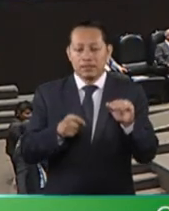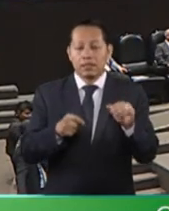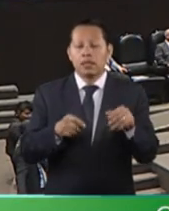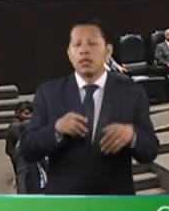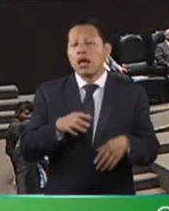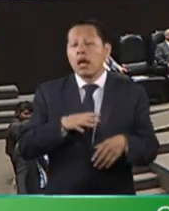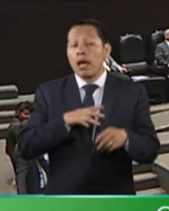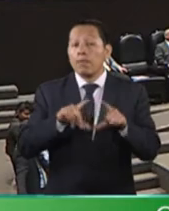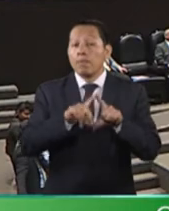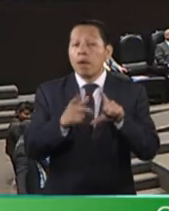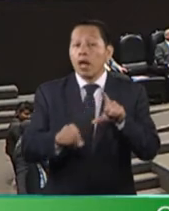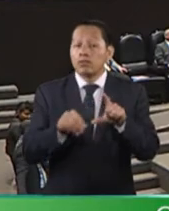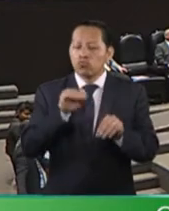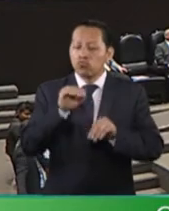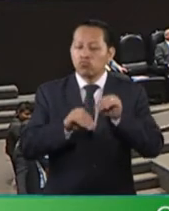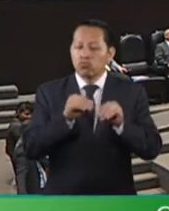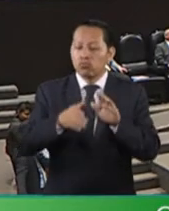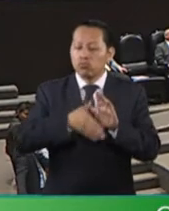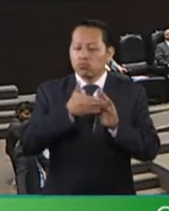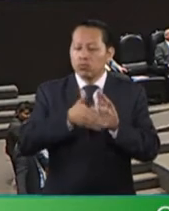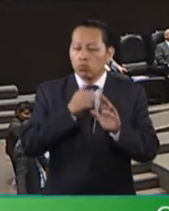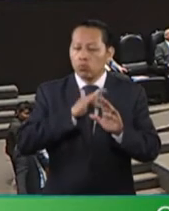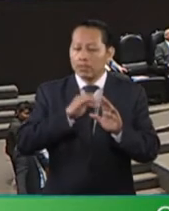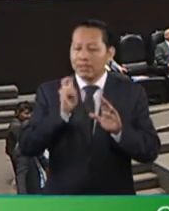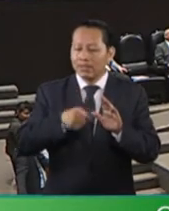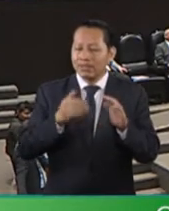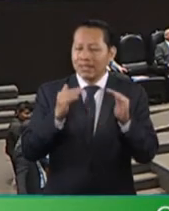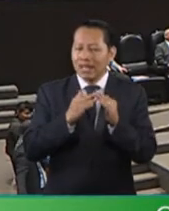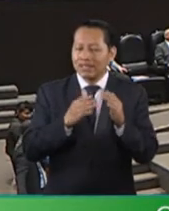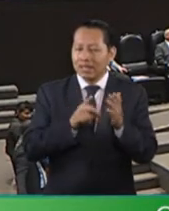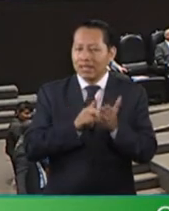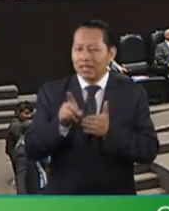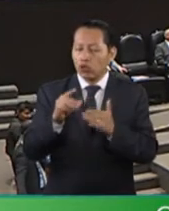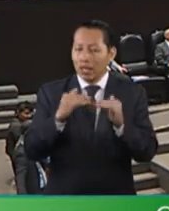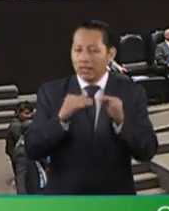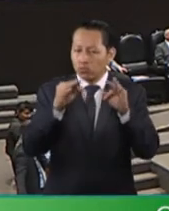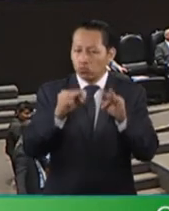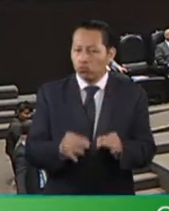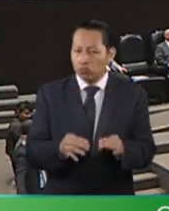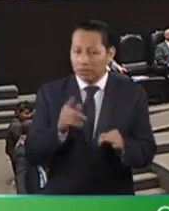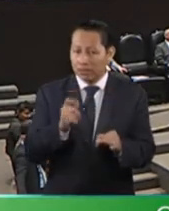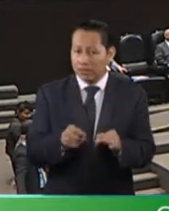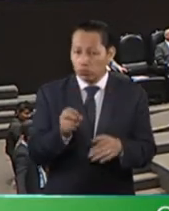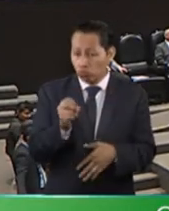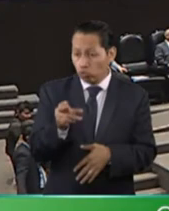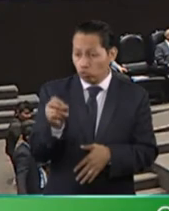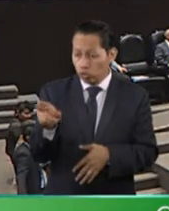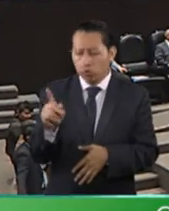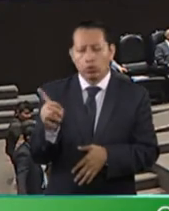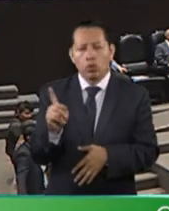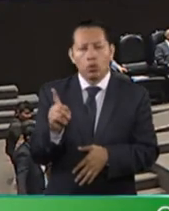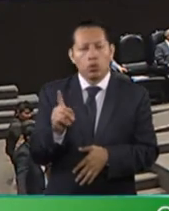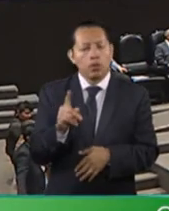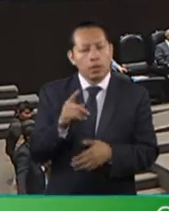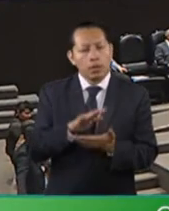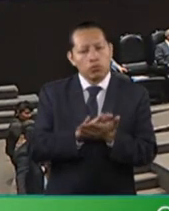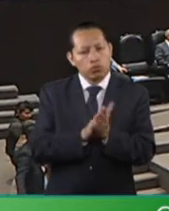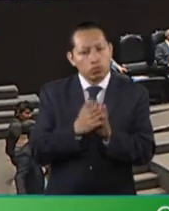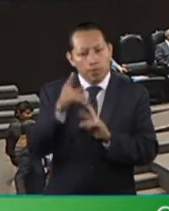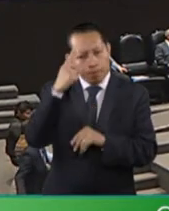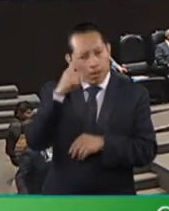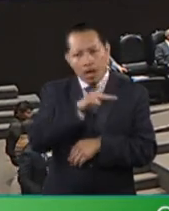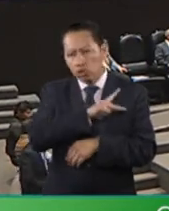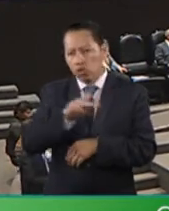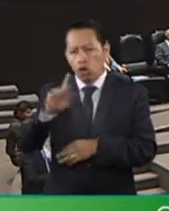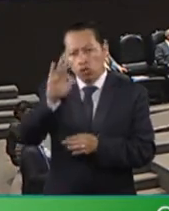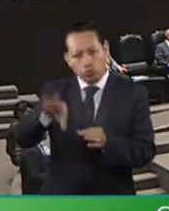que construya un país donde el derecho a la vivienda digna no sea un privilegio, sino una realidad para todos, todas y todas.